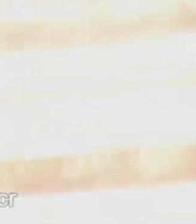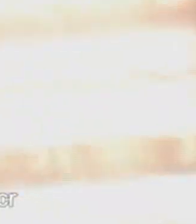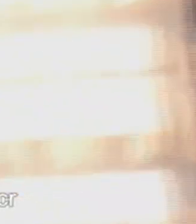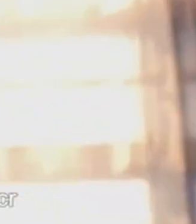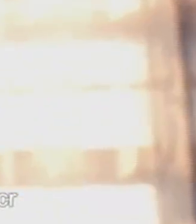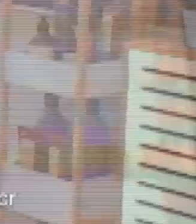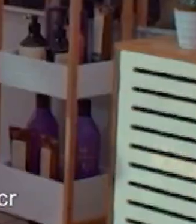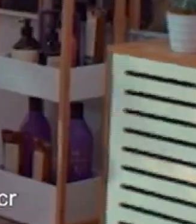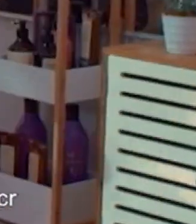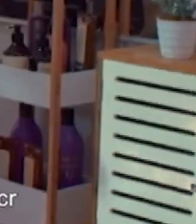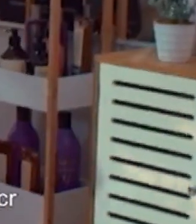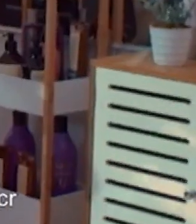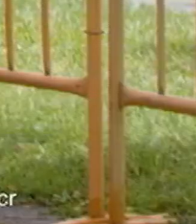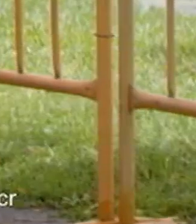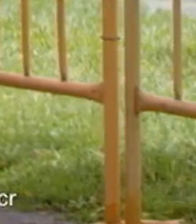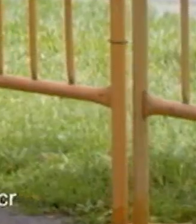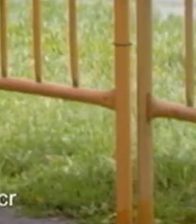mundo.